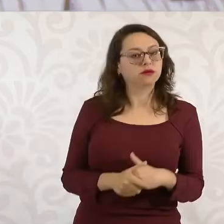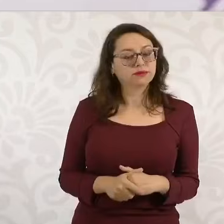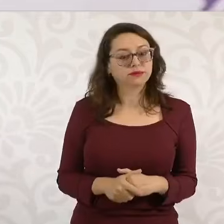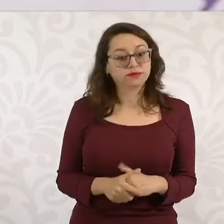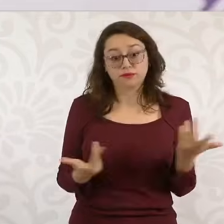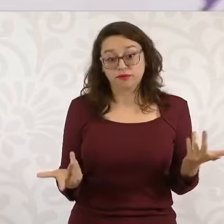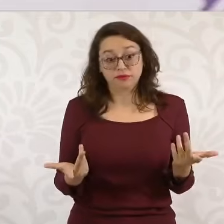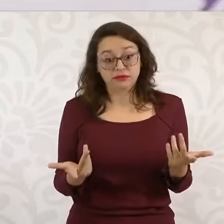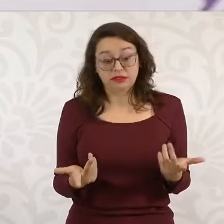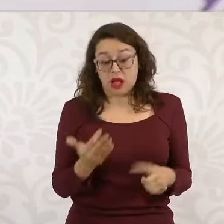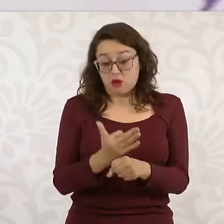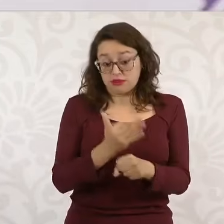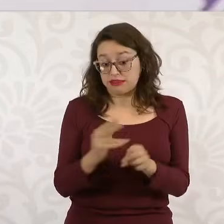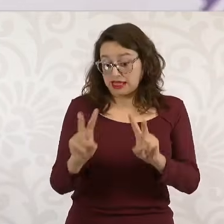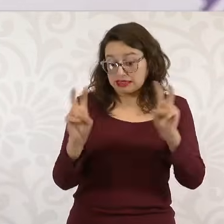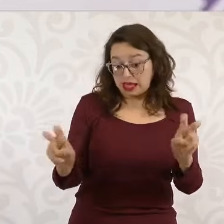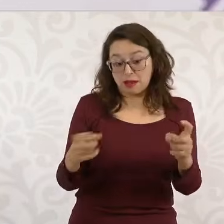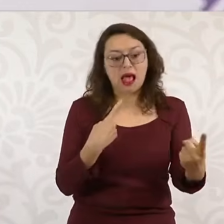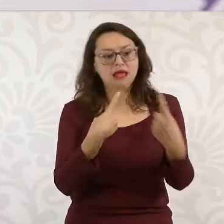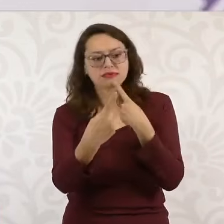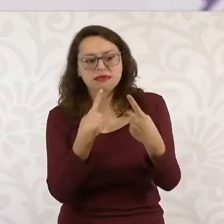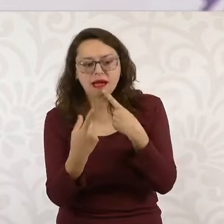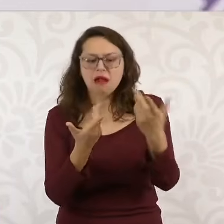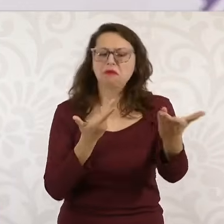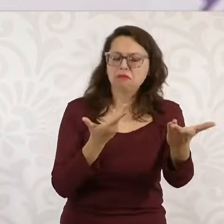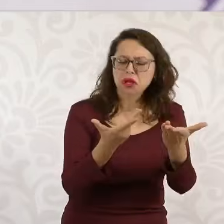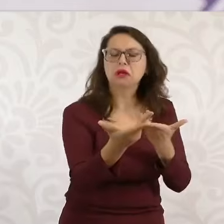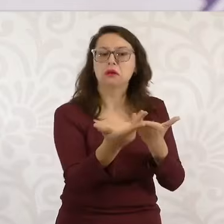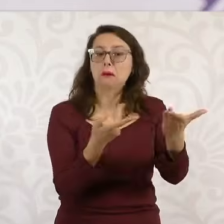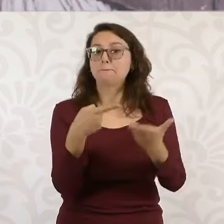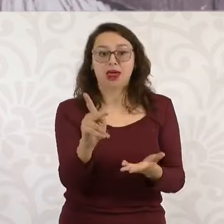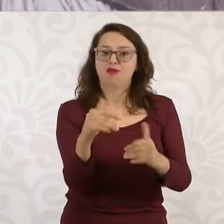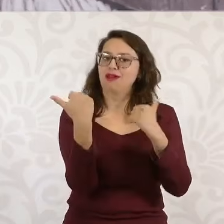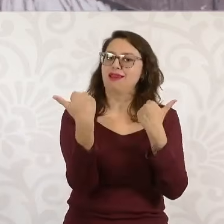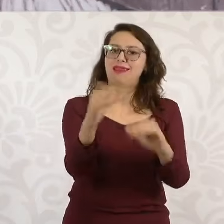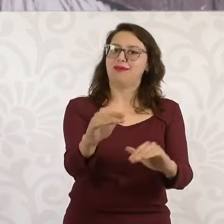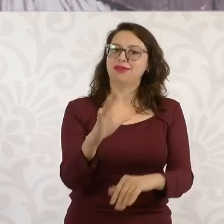pues hay límites para lo que uno está dispuesto a negociar.